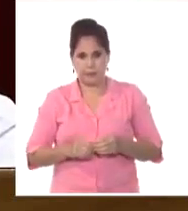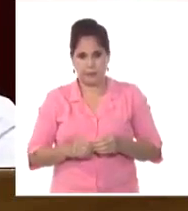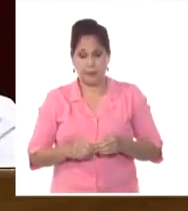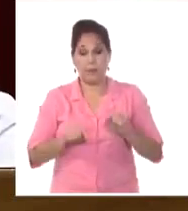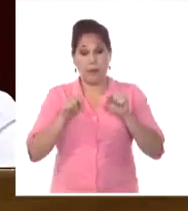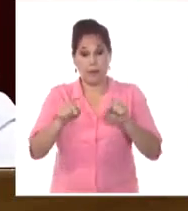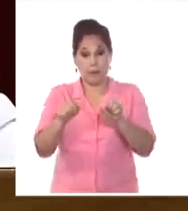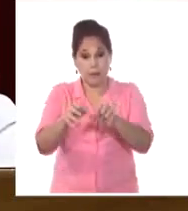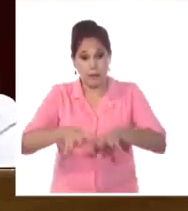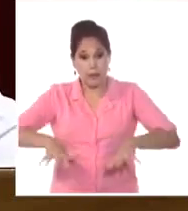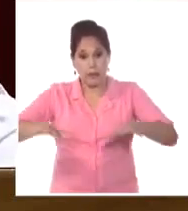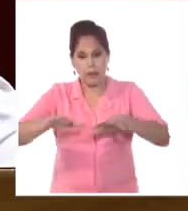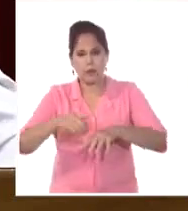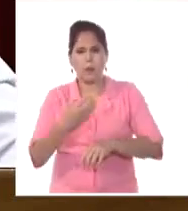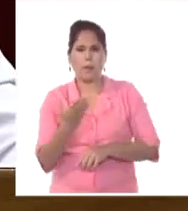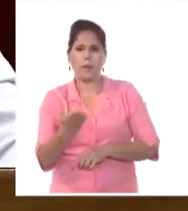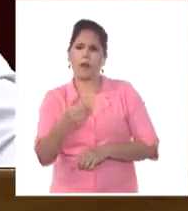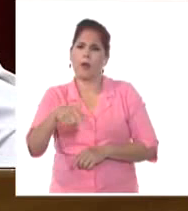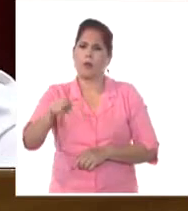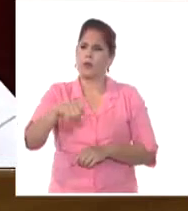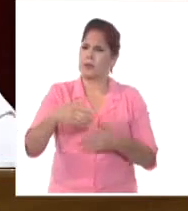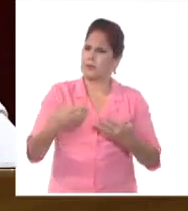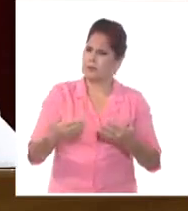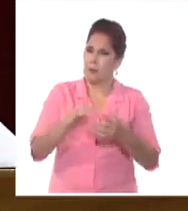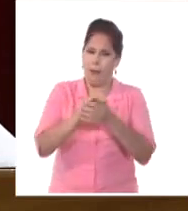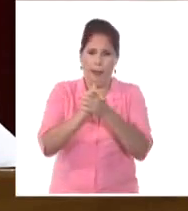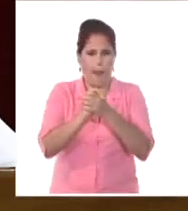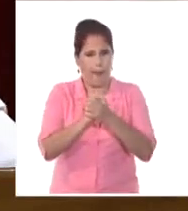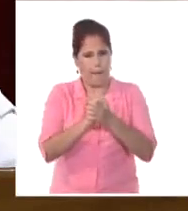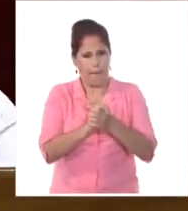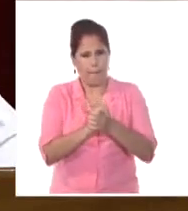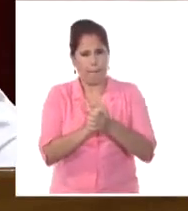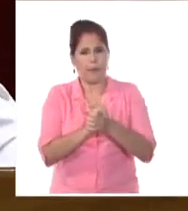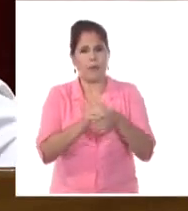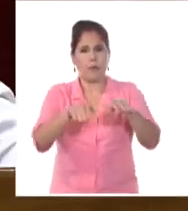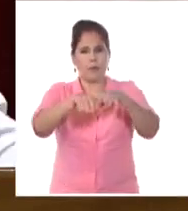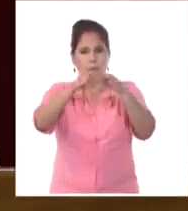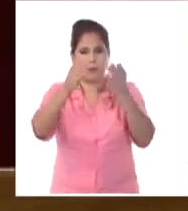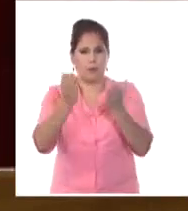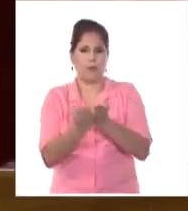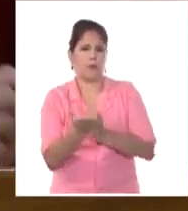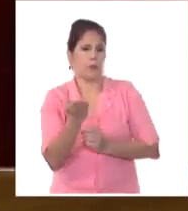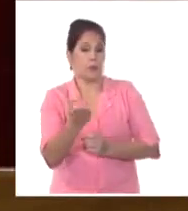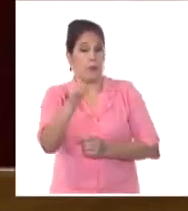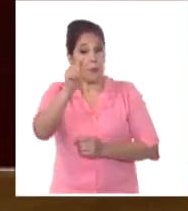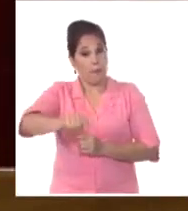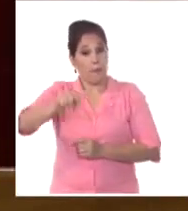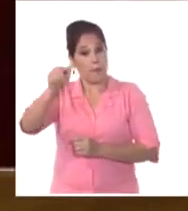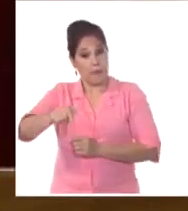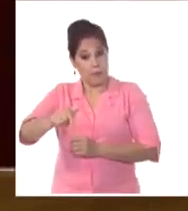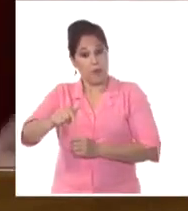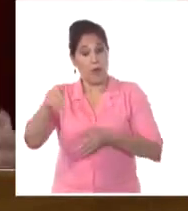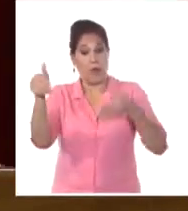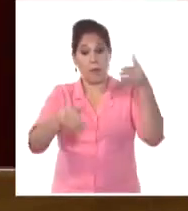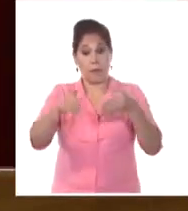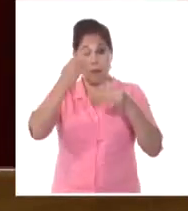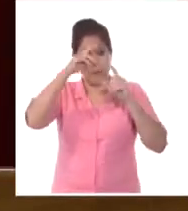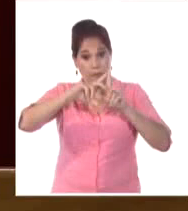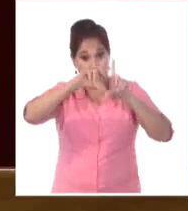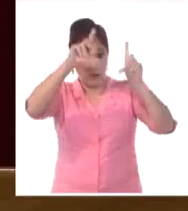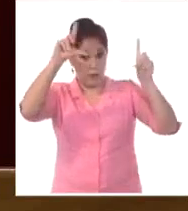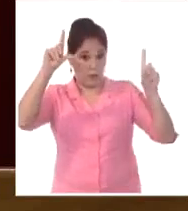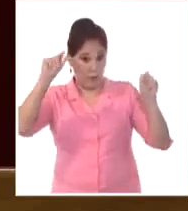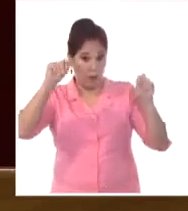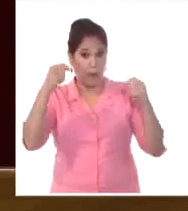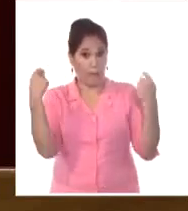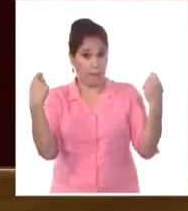este contexto, ¿qué le pedimos a ustedes, nuestros amigos de todo el mundo, las personas que han hecho de Cuba y de la causa